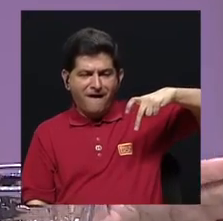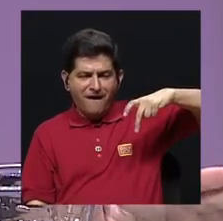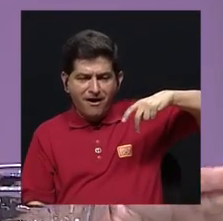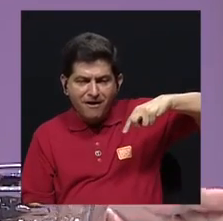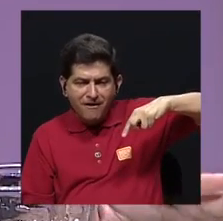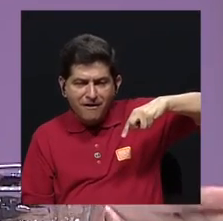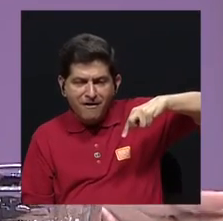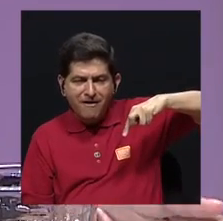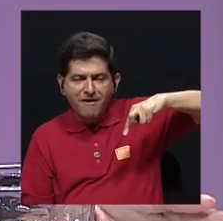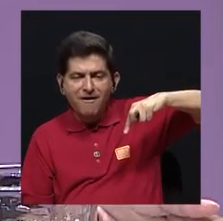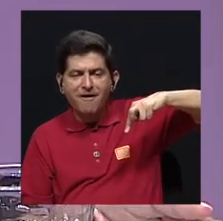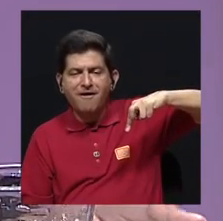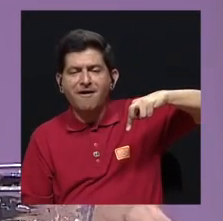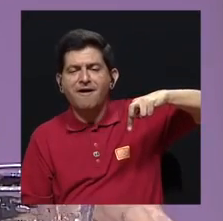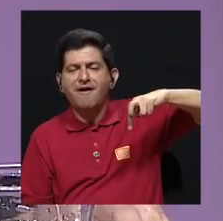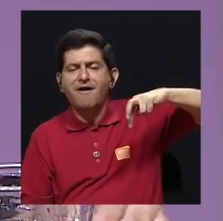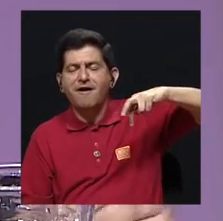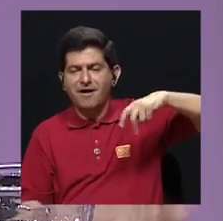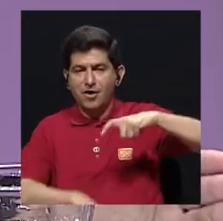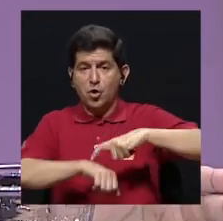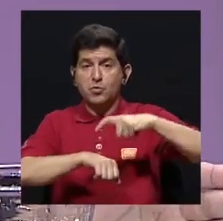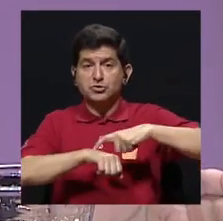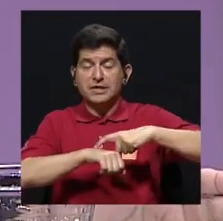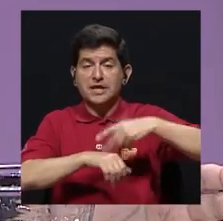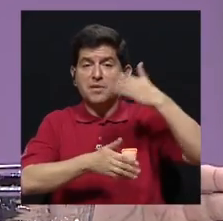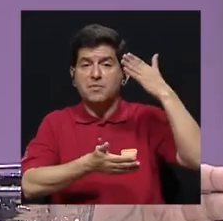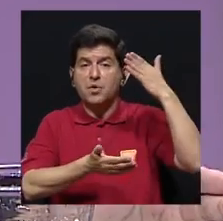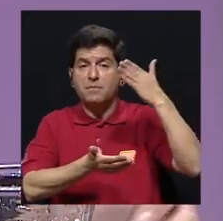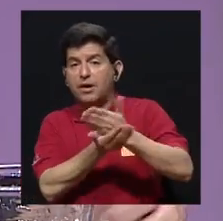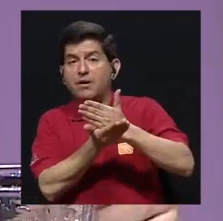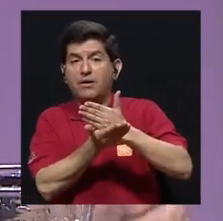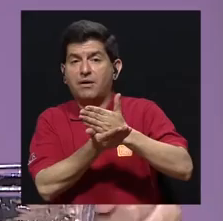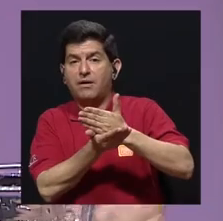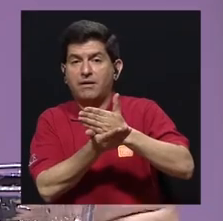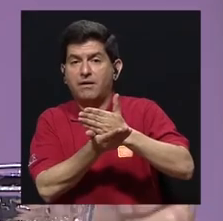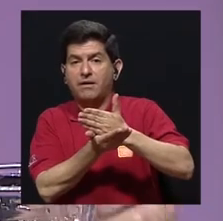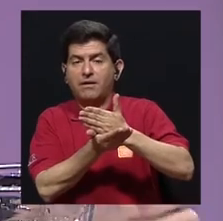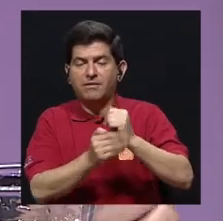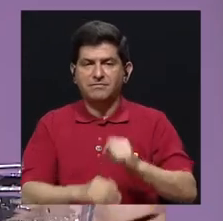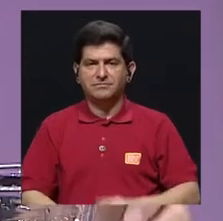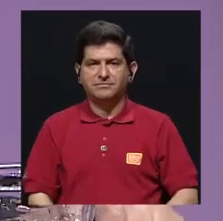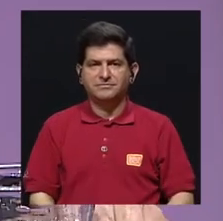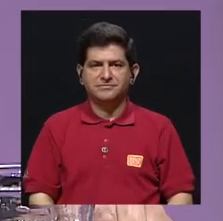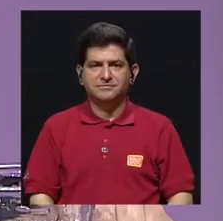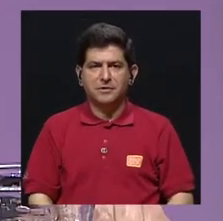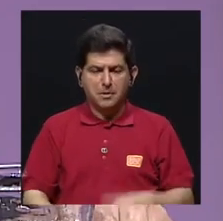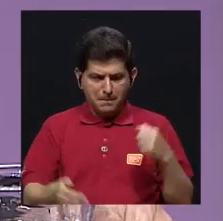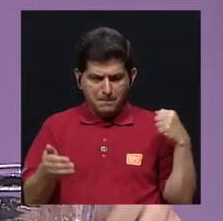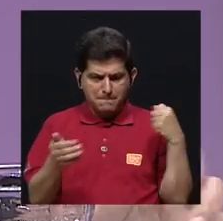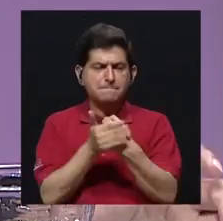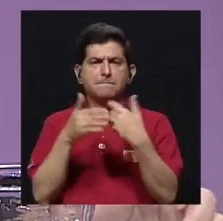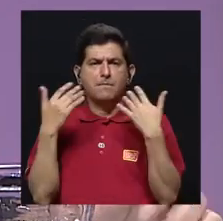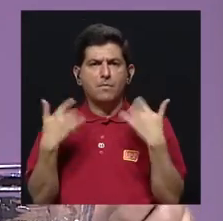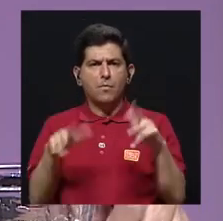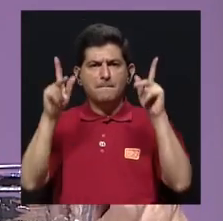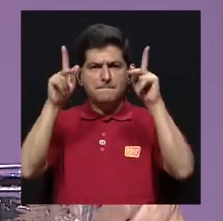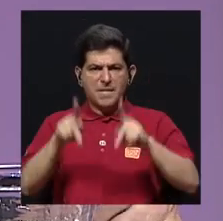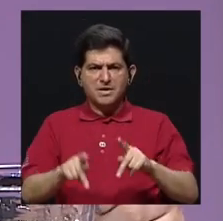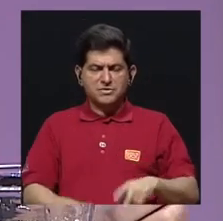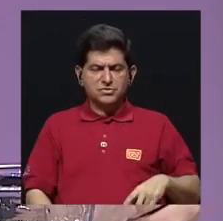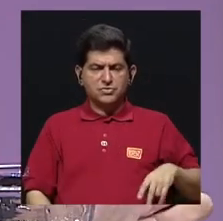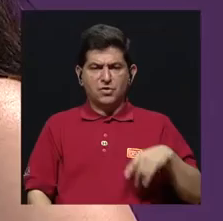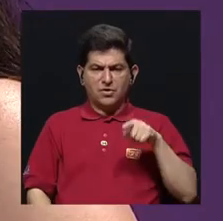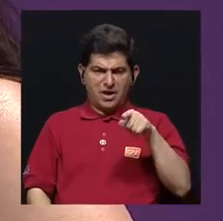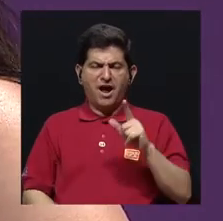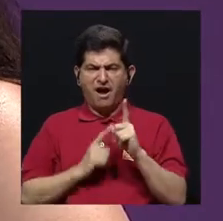unos instantes. Entonces impacta mucho porque la gente, como va caminando siempre súper acelerado, y ver un grupo de jóvenes caminando en